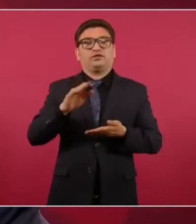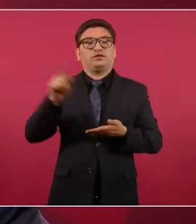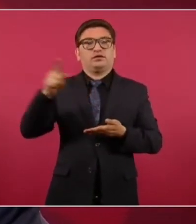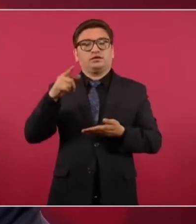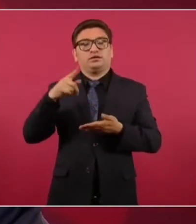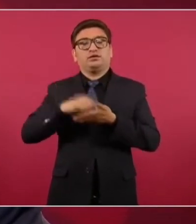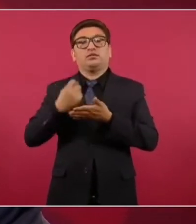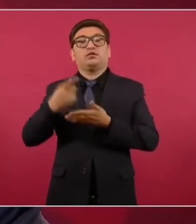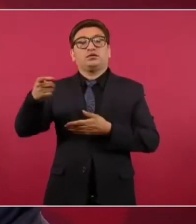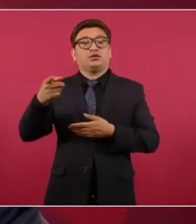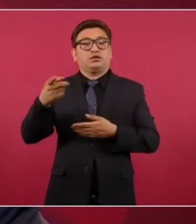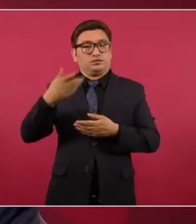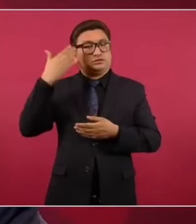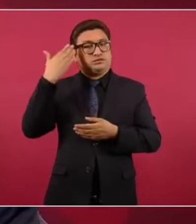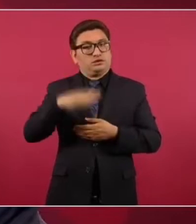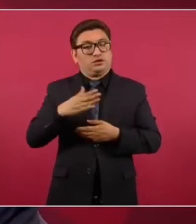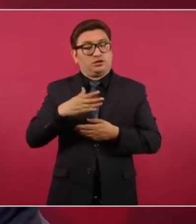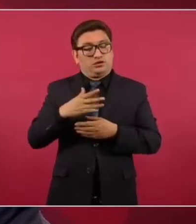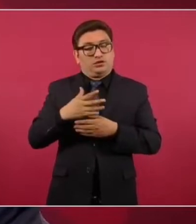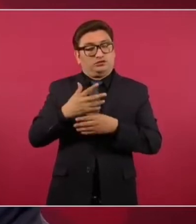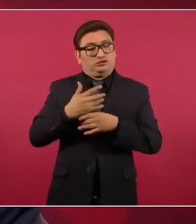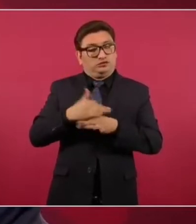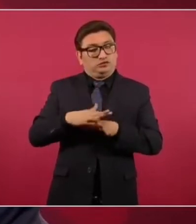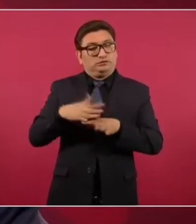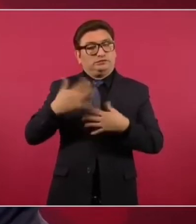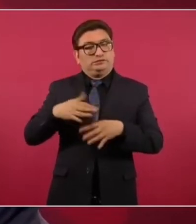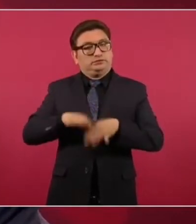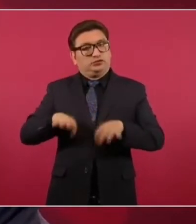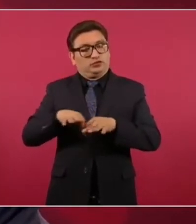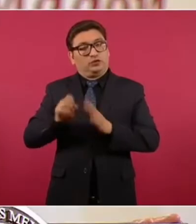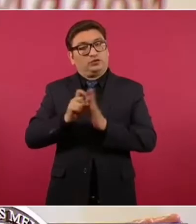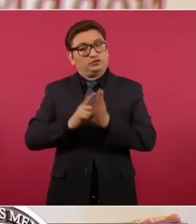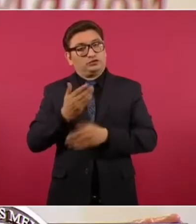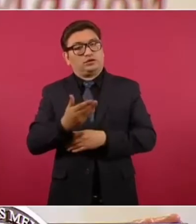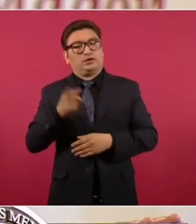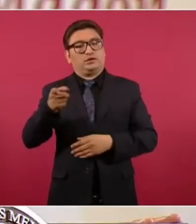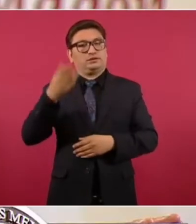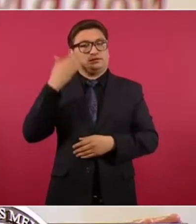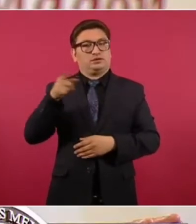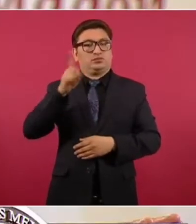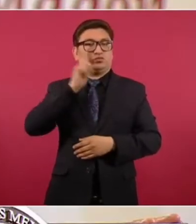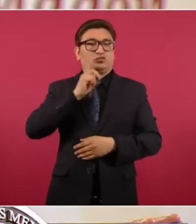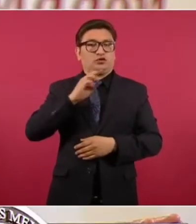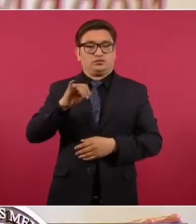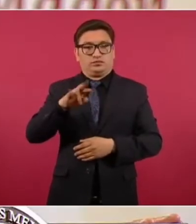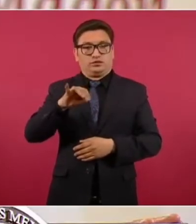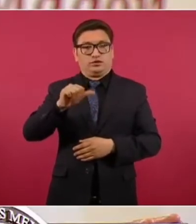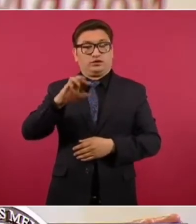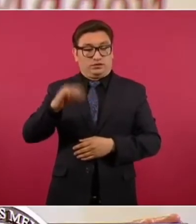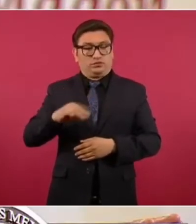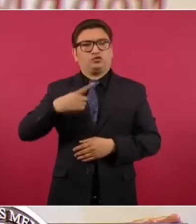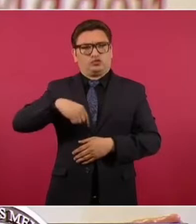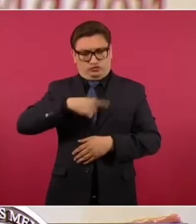Tamaulipas, pero dada la trascendencia del caso y la solicitud de la señora Miriam,